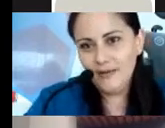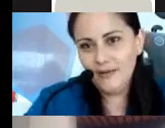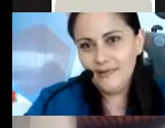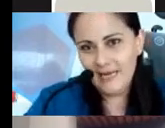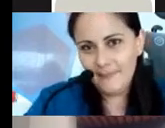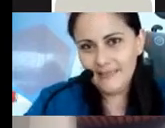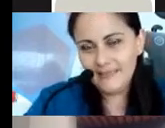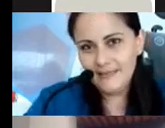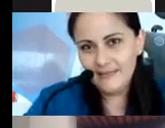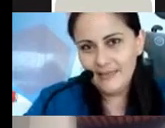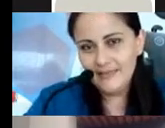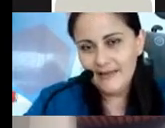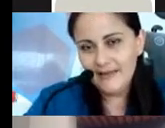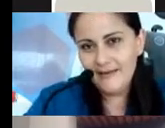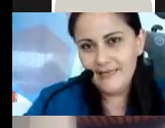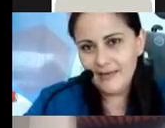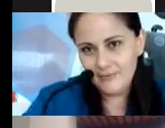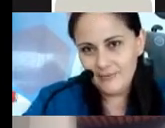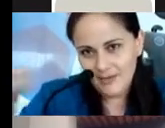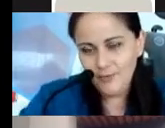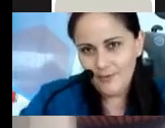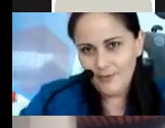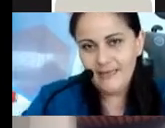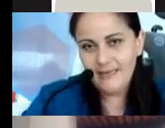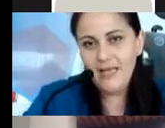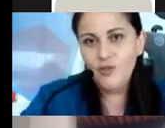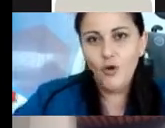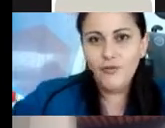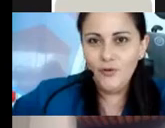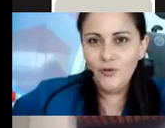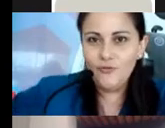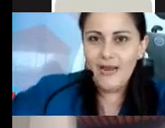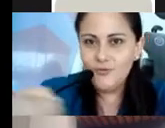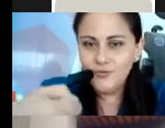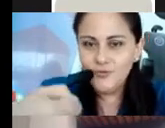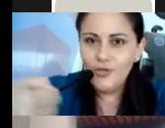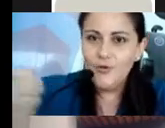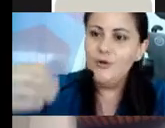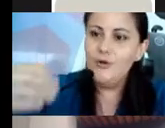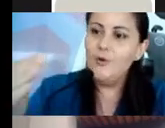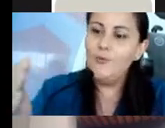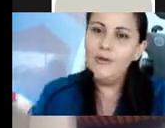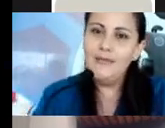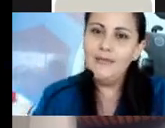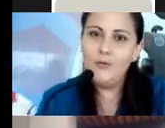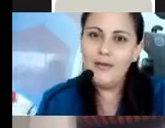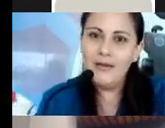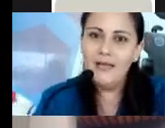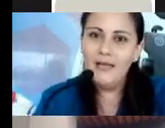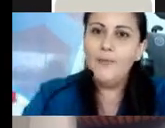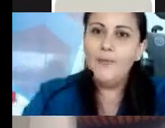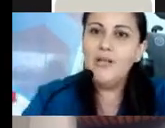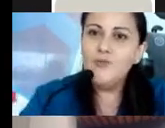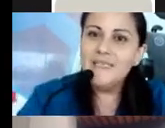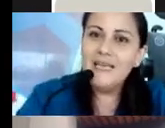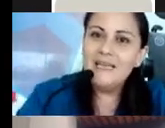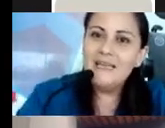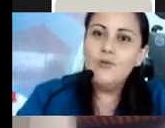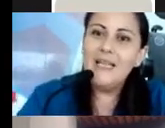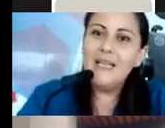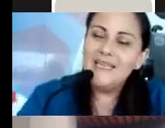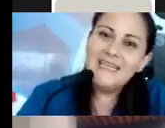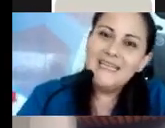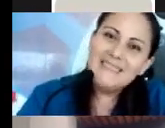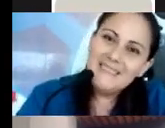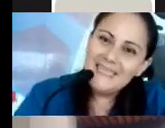la curva del ápex de la curva, ¿verdad? No recto, sino como una diagonal. Por eso es que